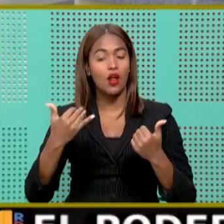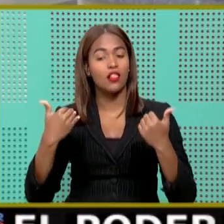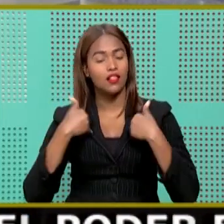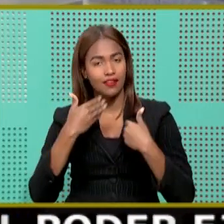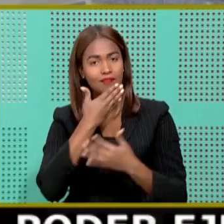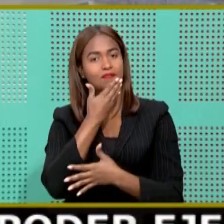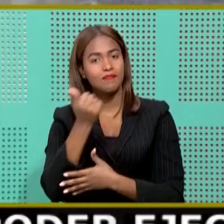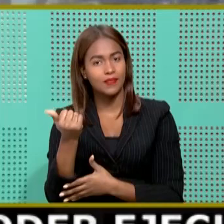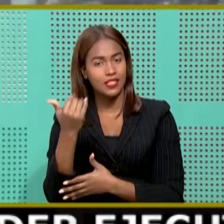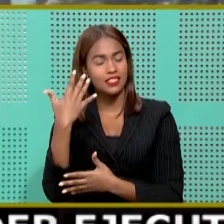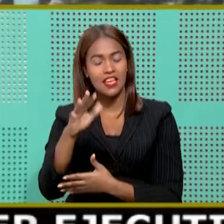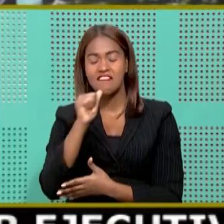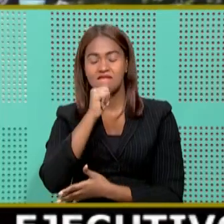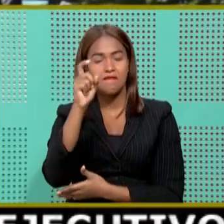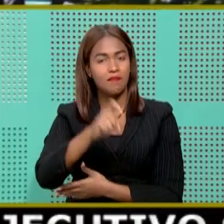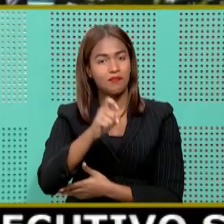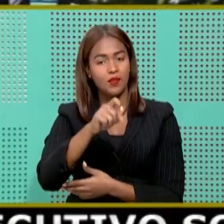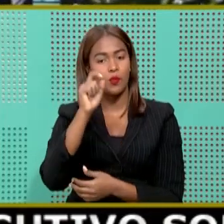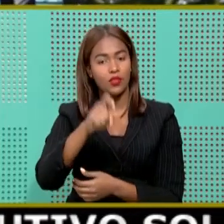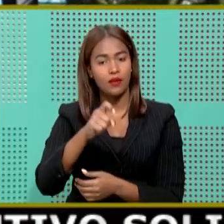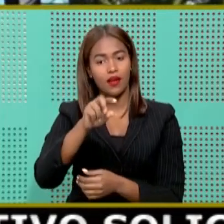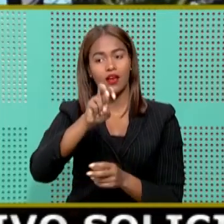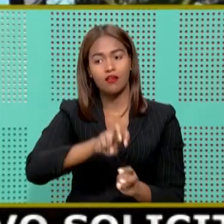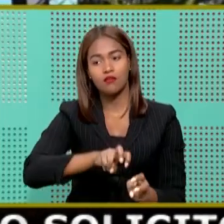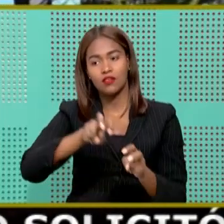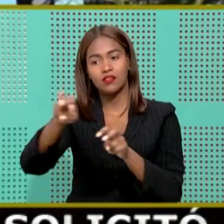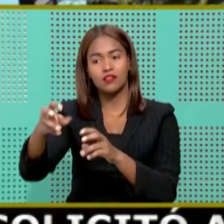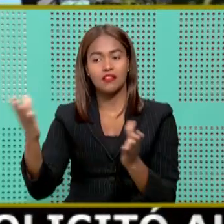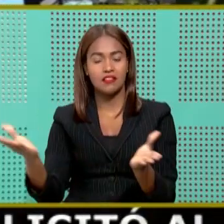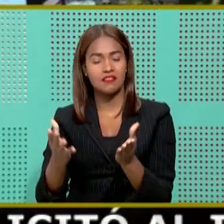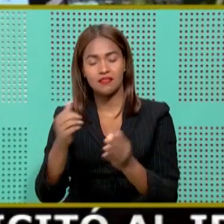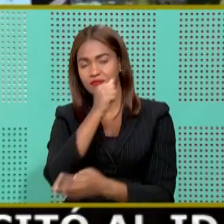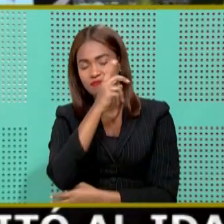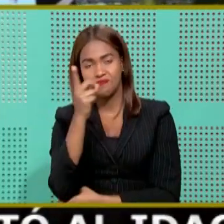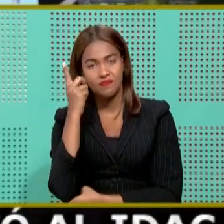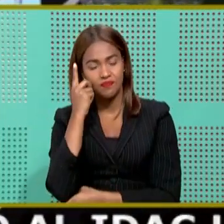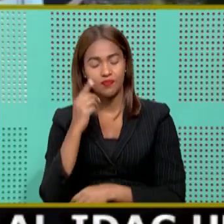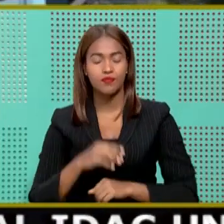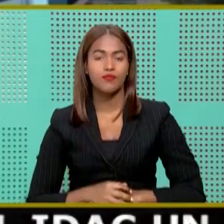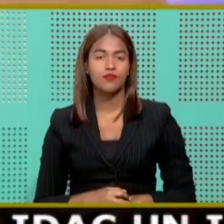alcance, pues ya no habrá necesidad de trasladarse a la ciudad de Santo Domingo.